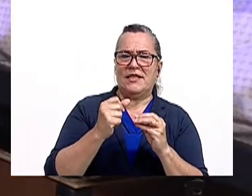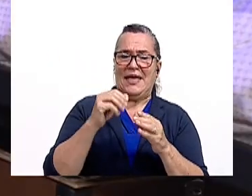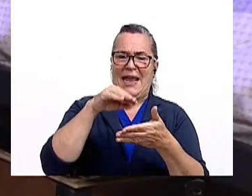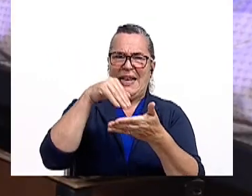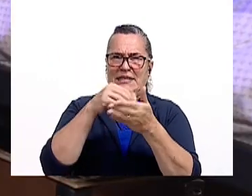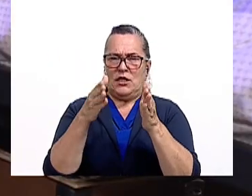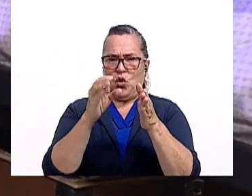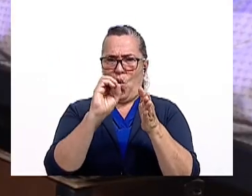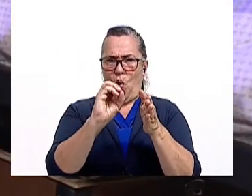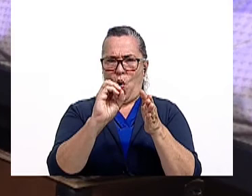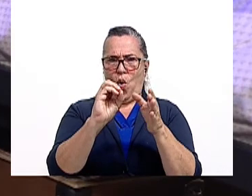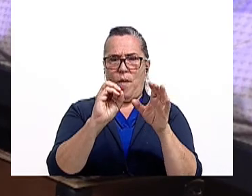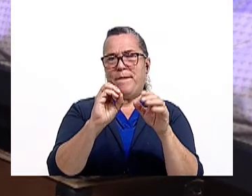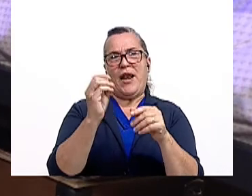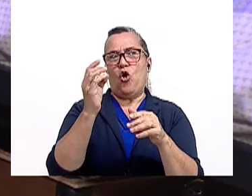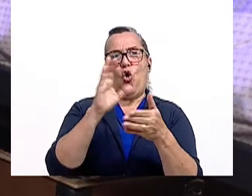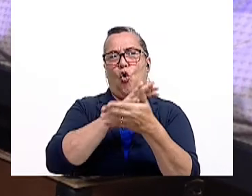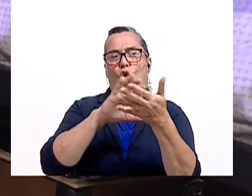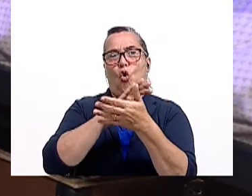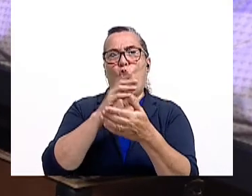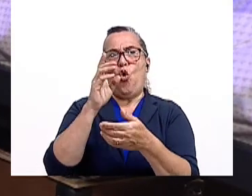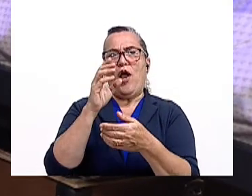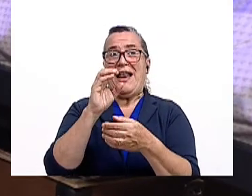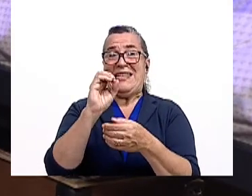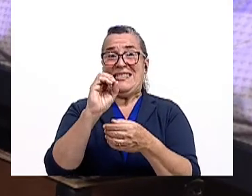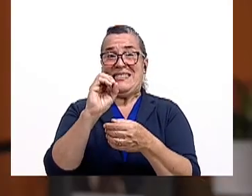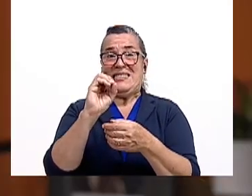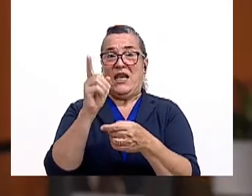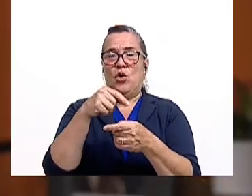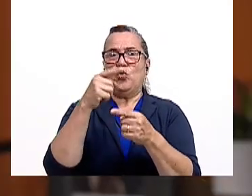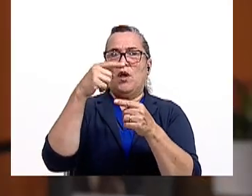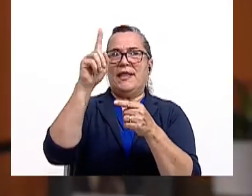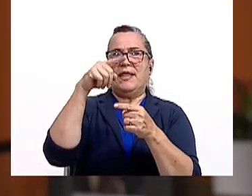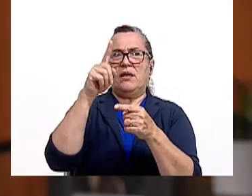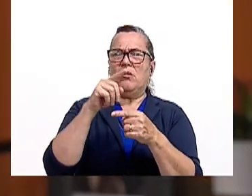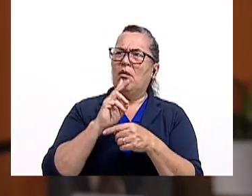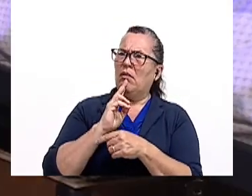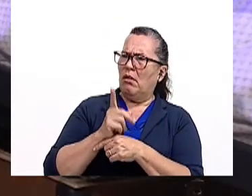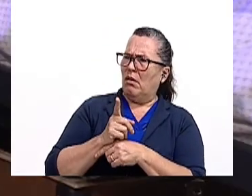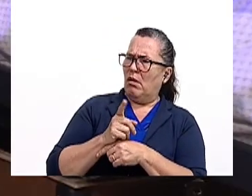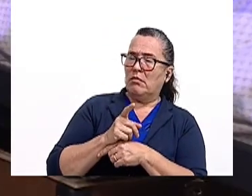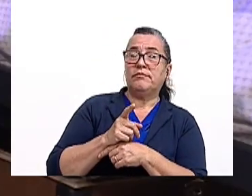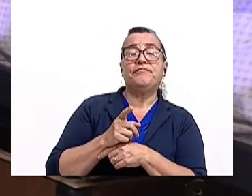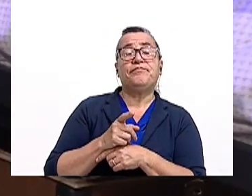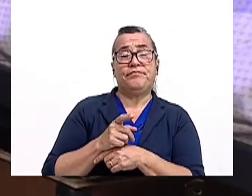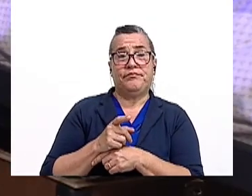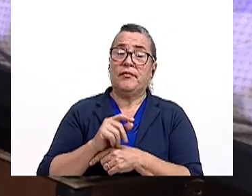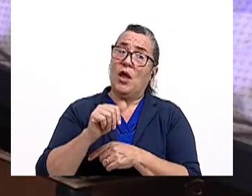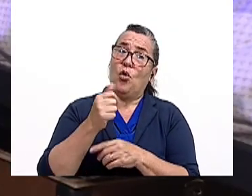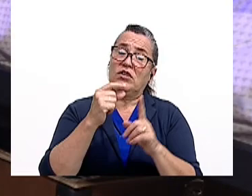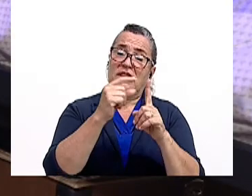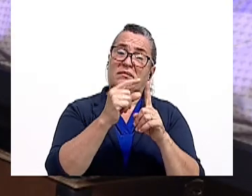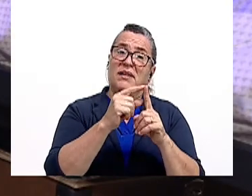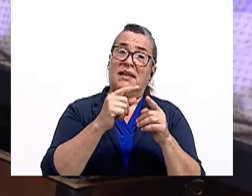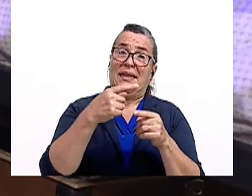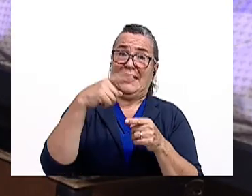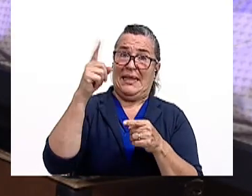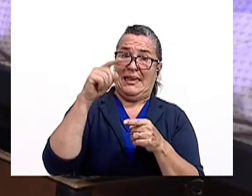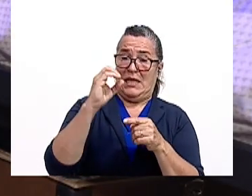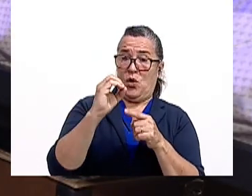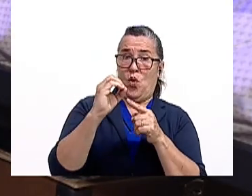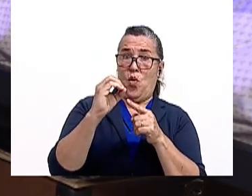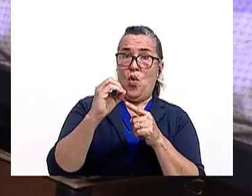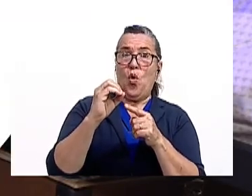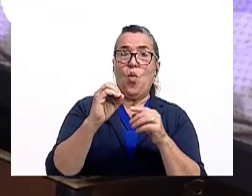no confundirla con el 0, entonces se le ponía una tilde, así, O. ¿En serio? En otras palabras, se tildaba cuando estaba